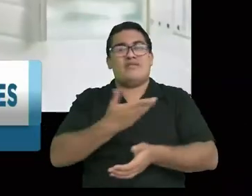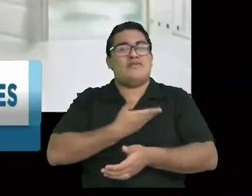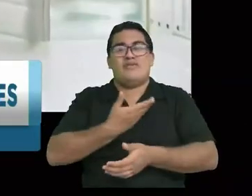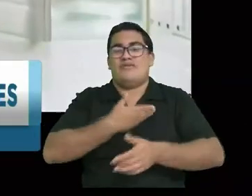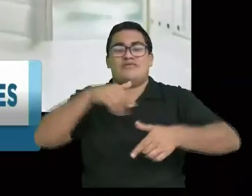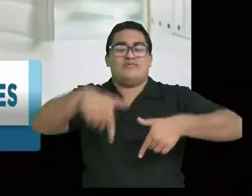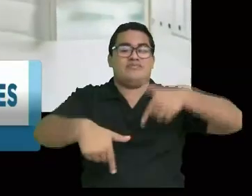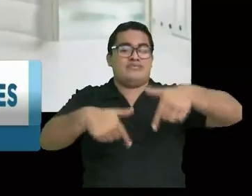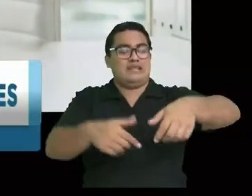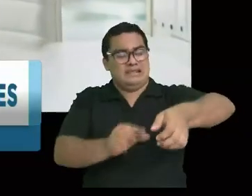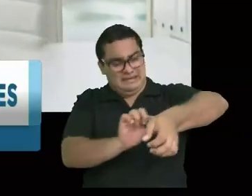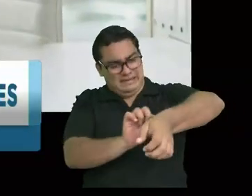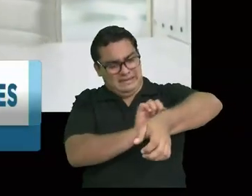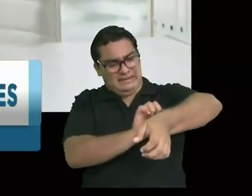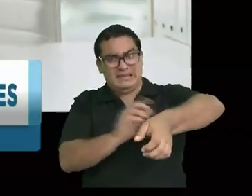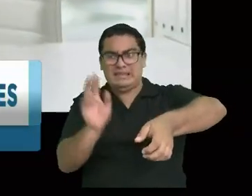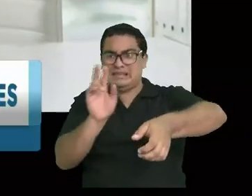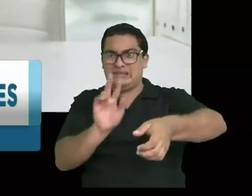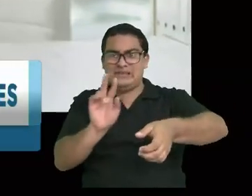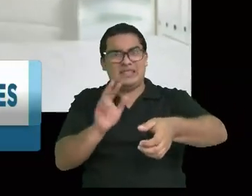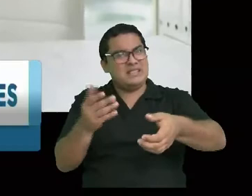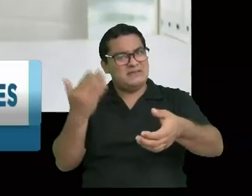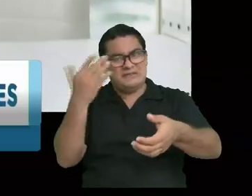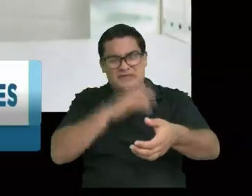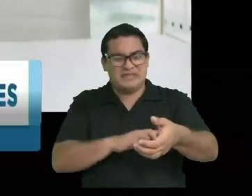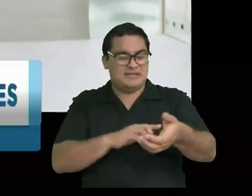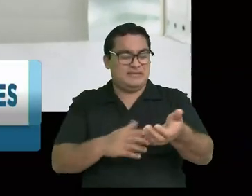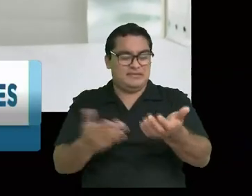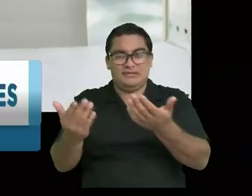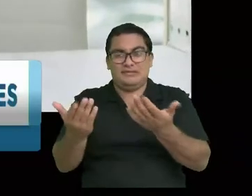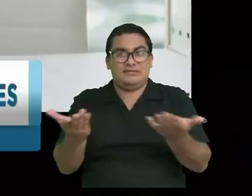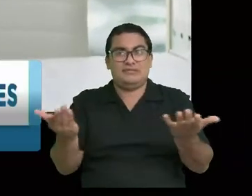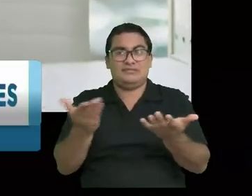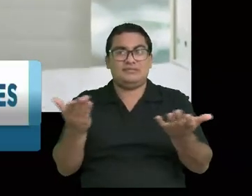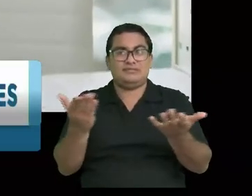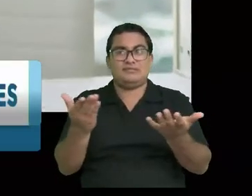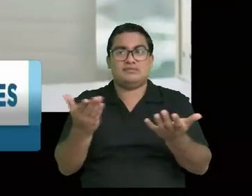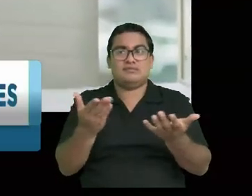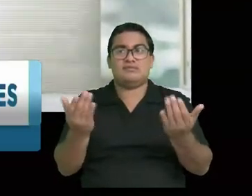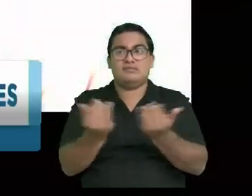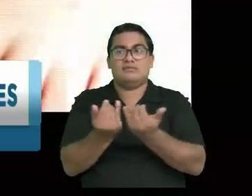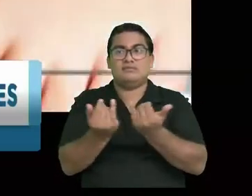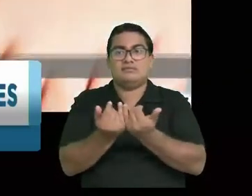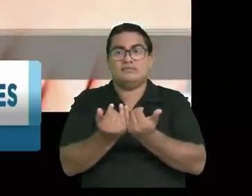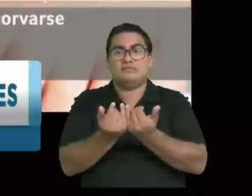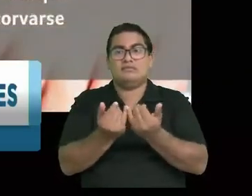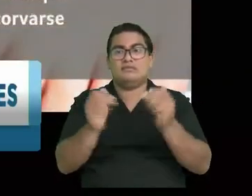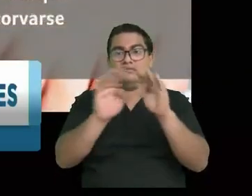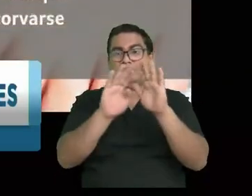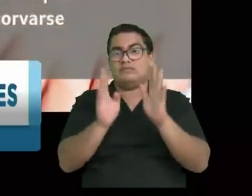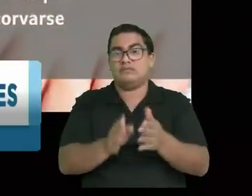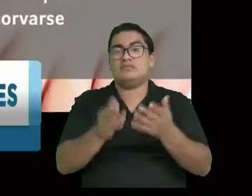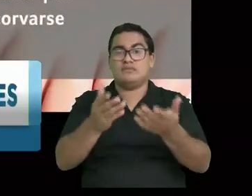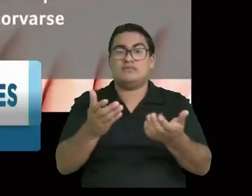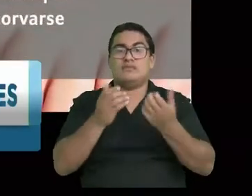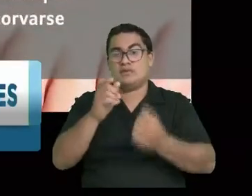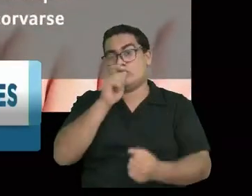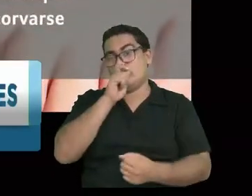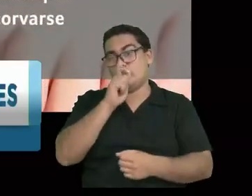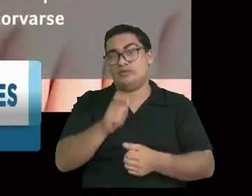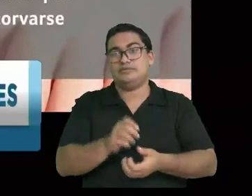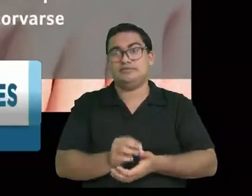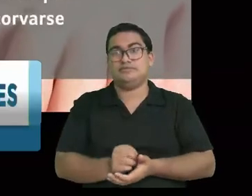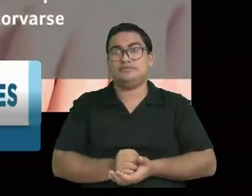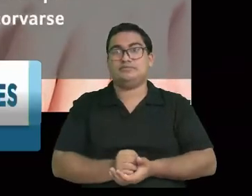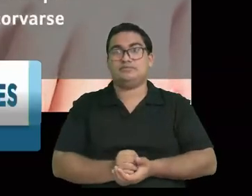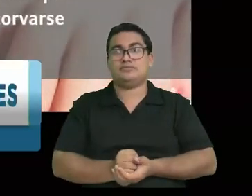nada. No quieren. Porque es algo que afecta a la parte estética, que precisamente ellas las que quieren mantener. O sea, la parte estética